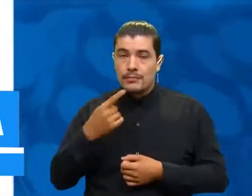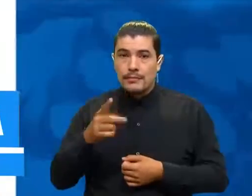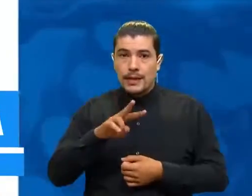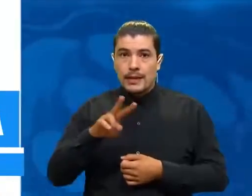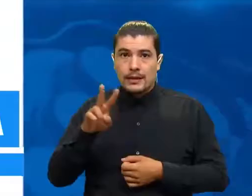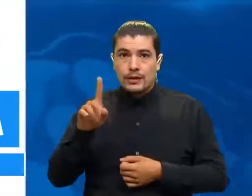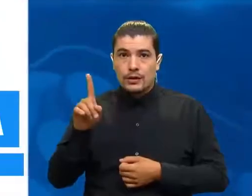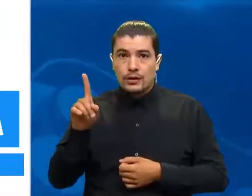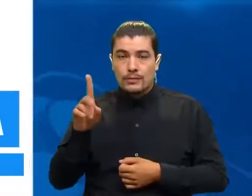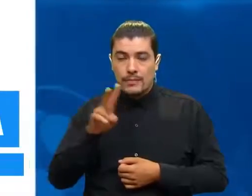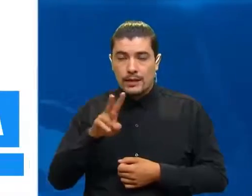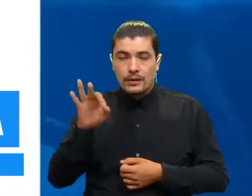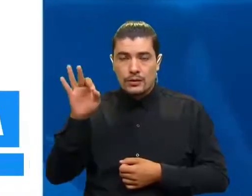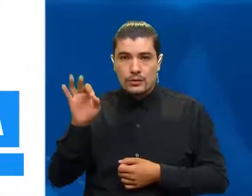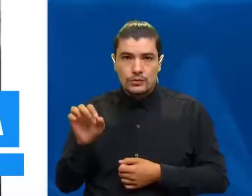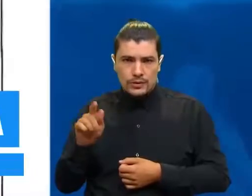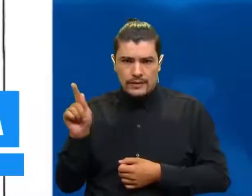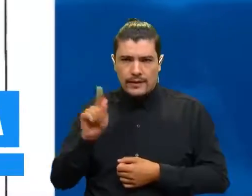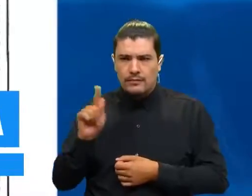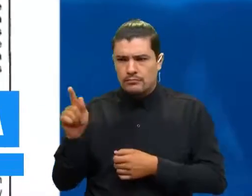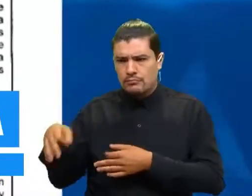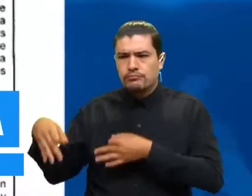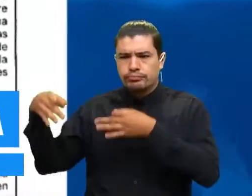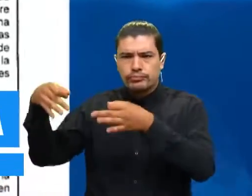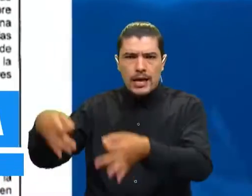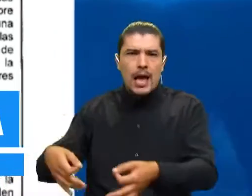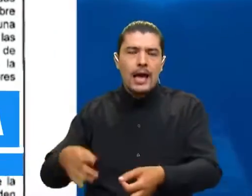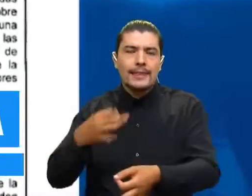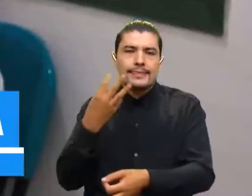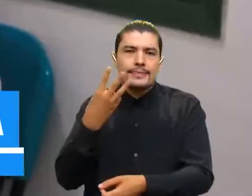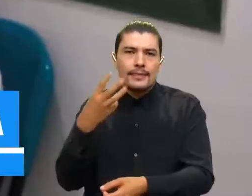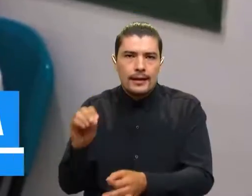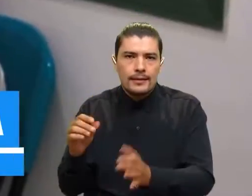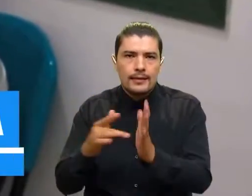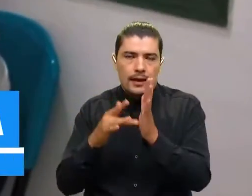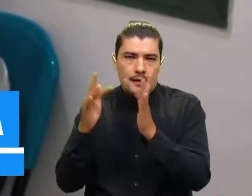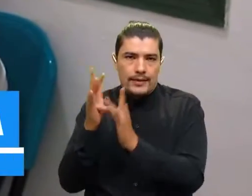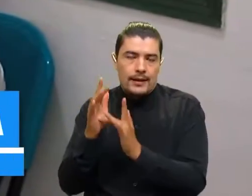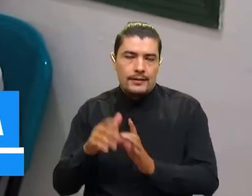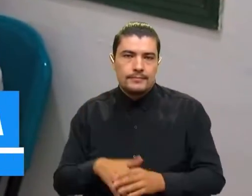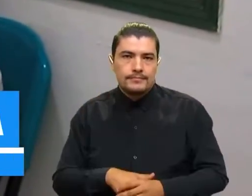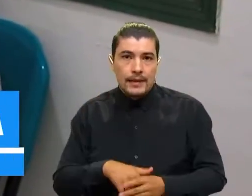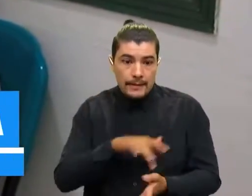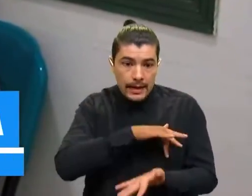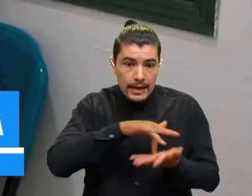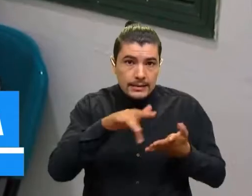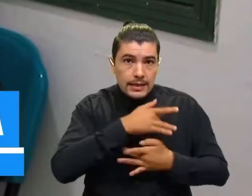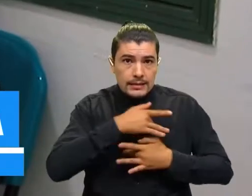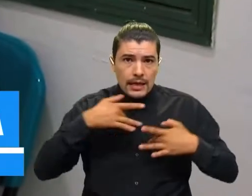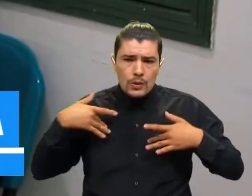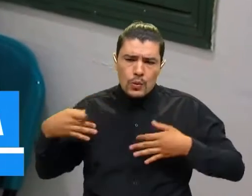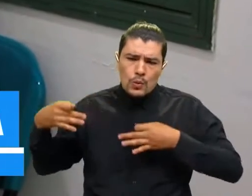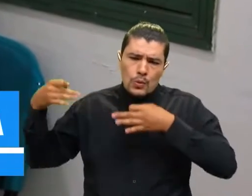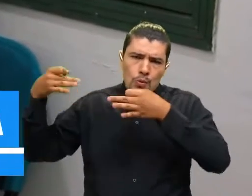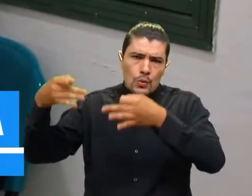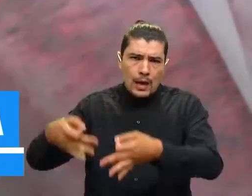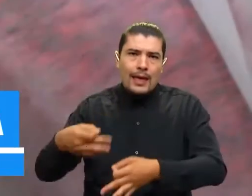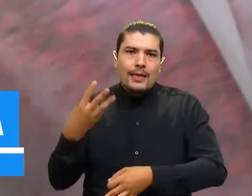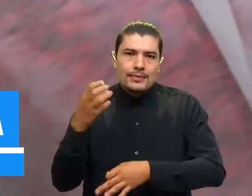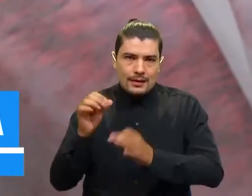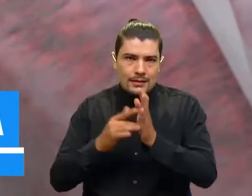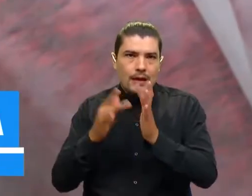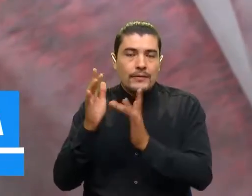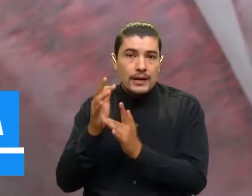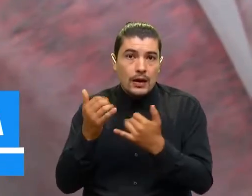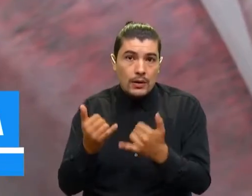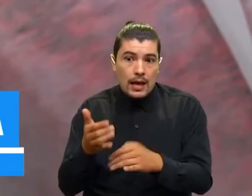fue extendida por resolución hasta el 30 de abril del 2022. La emergencia sanitaria podrá finalizar antes de la fecha señalada,